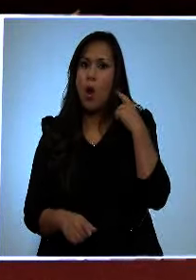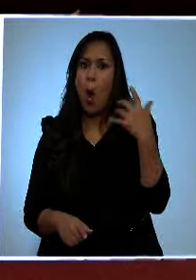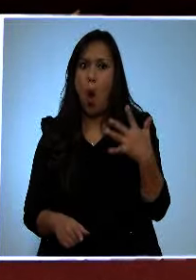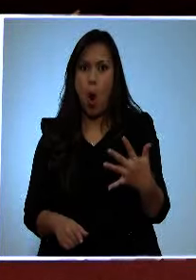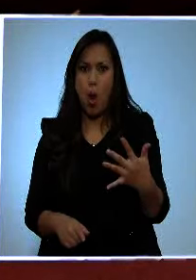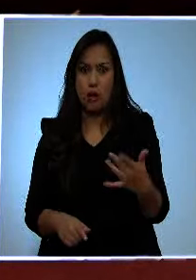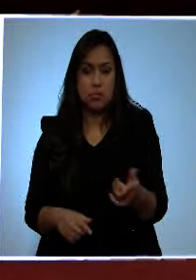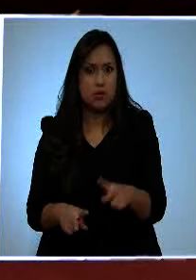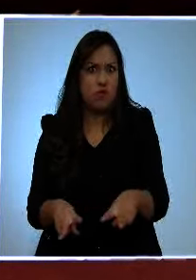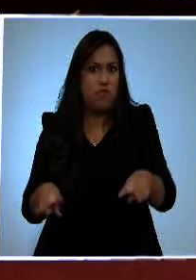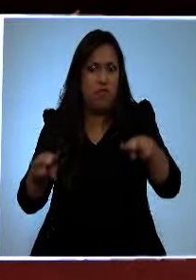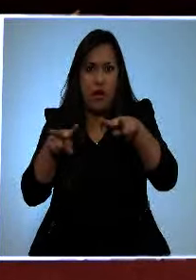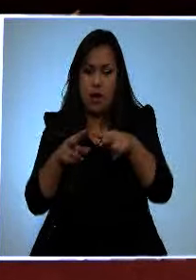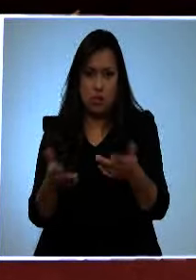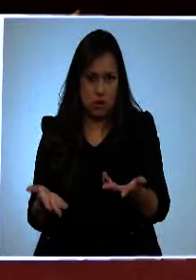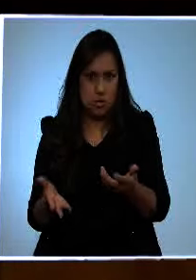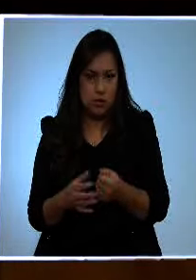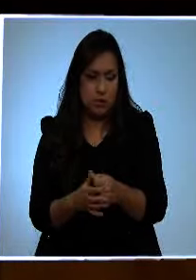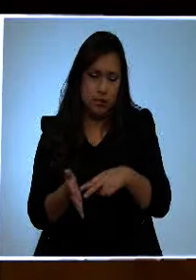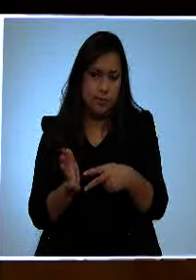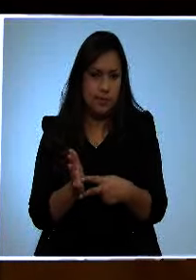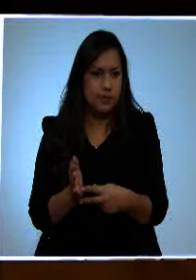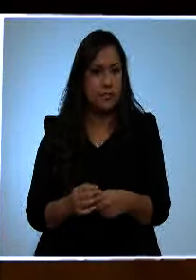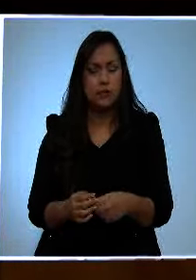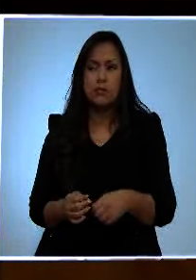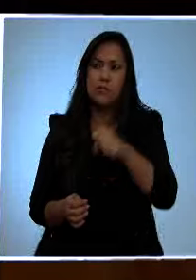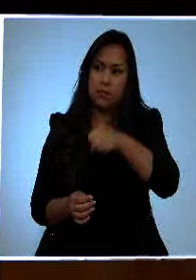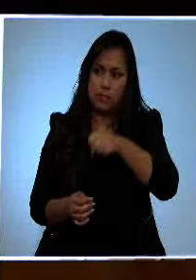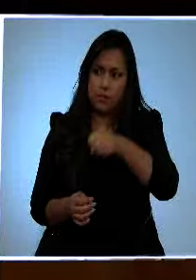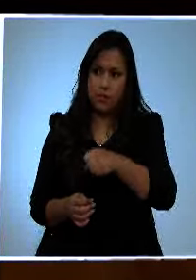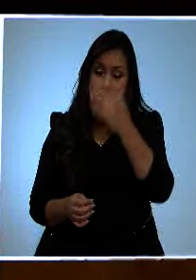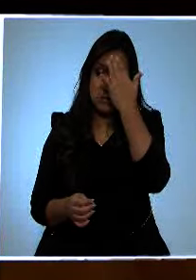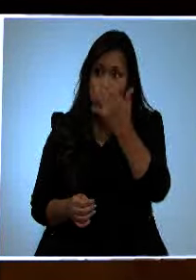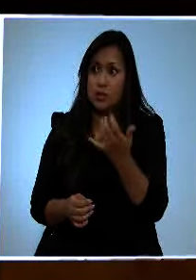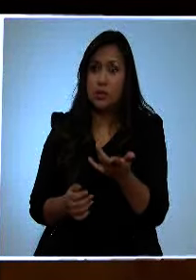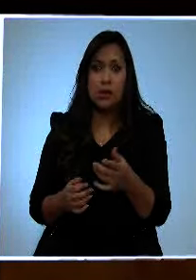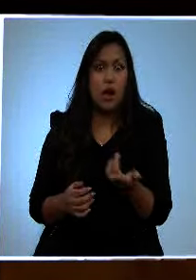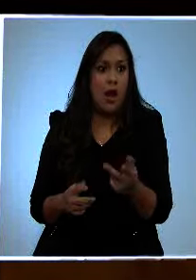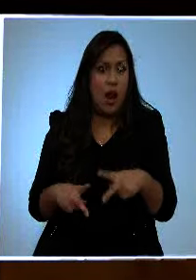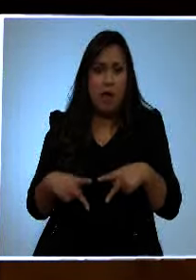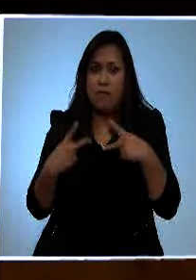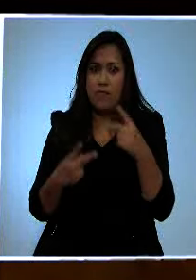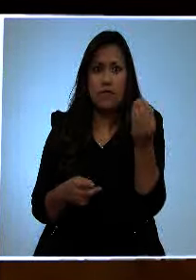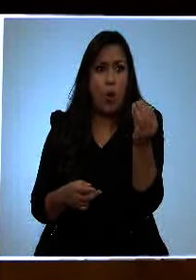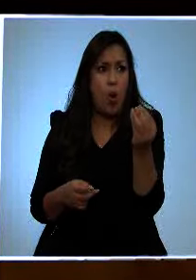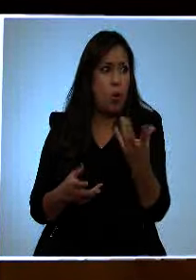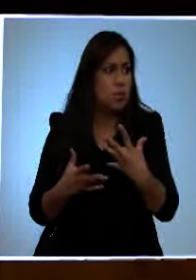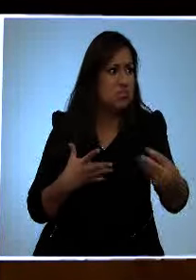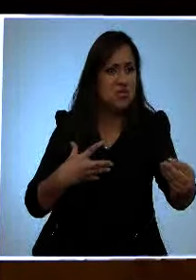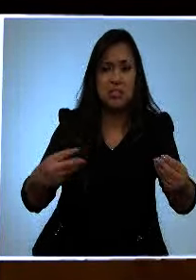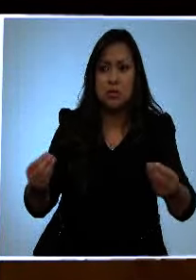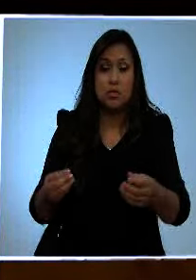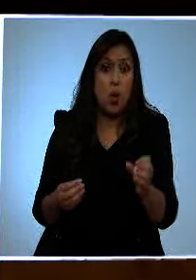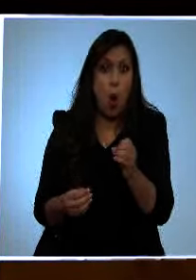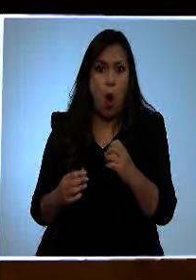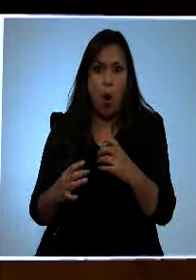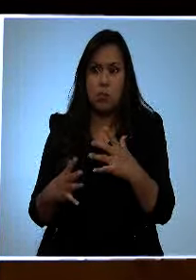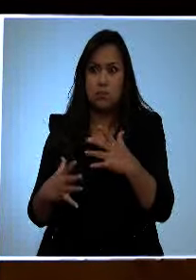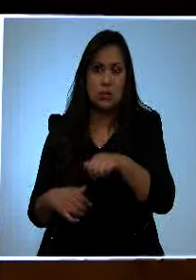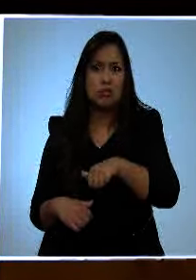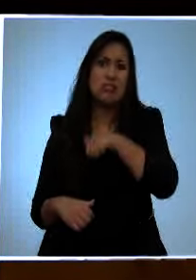cuando hablamos de trata de personas está en juego la vida de una joven la joven quizás fue secuestrada